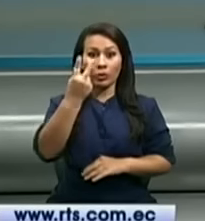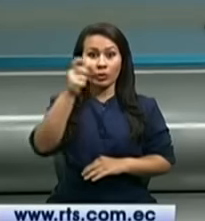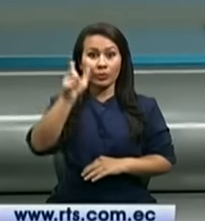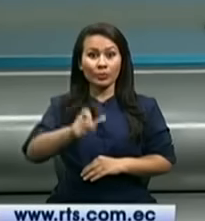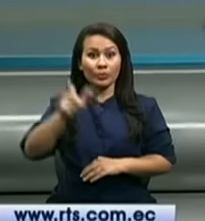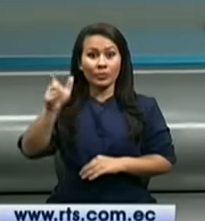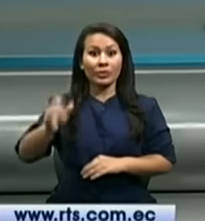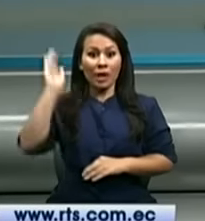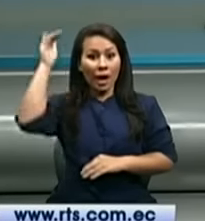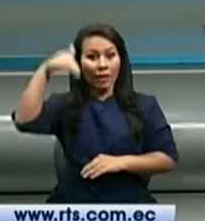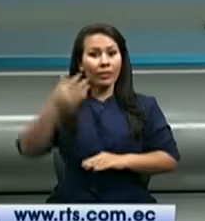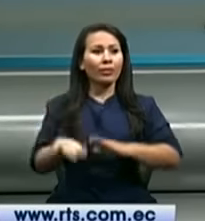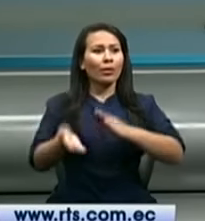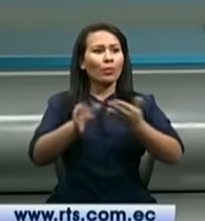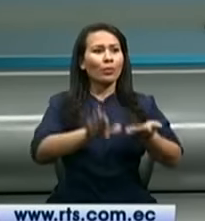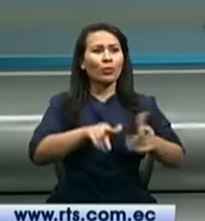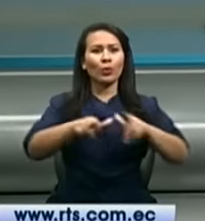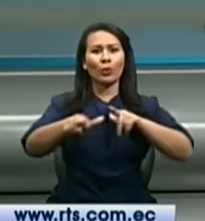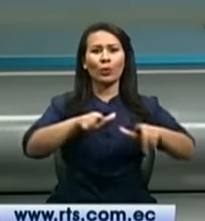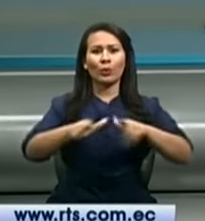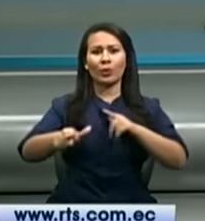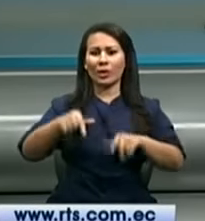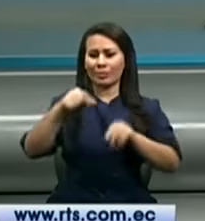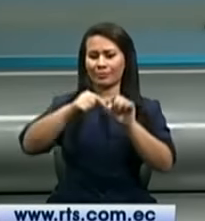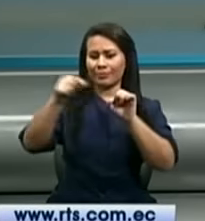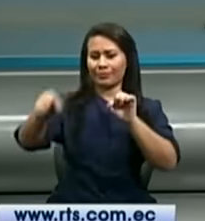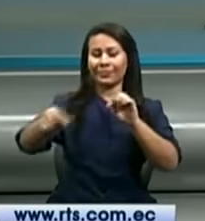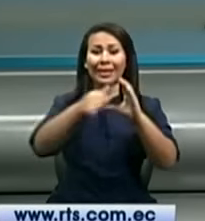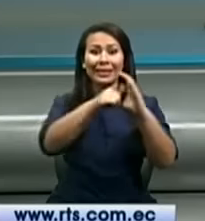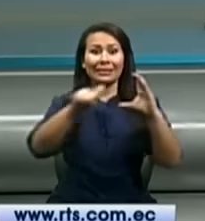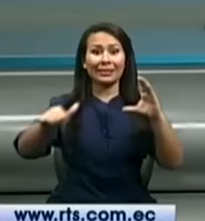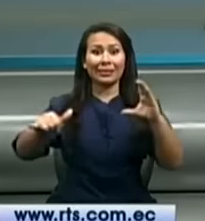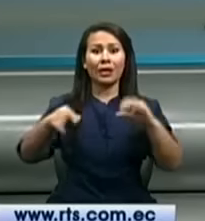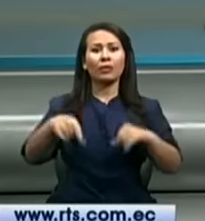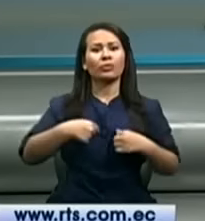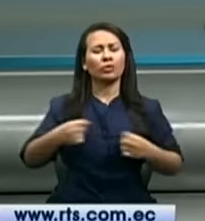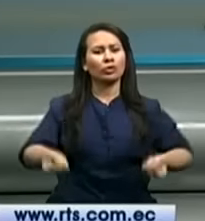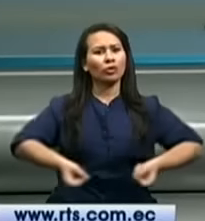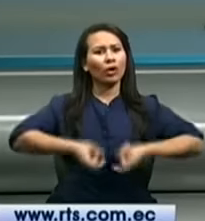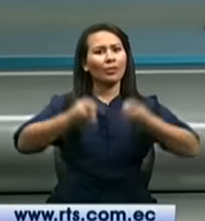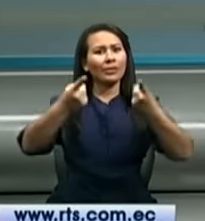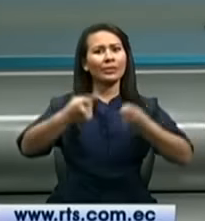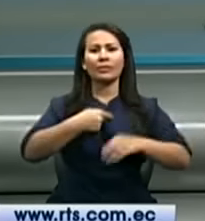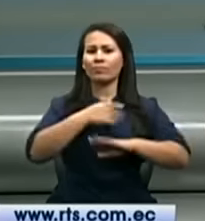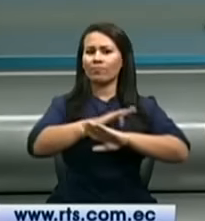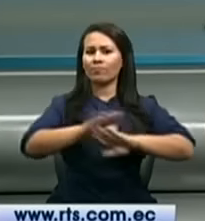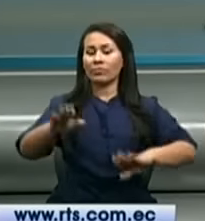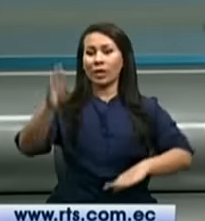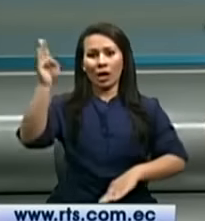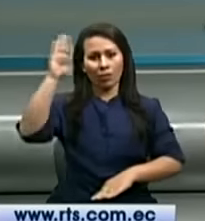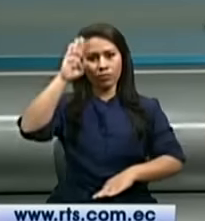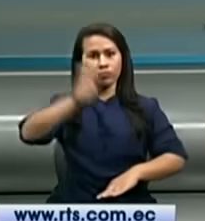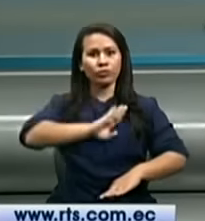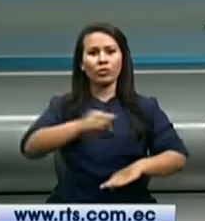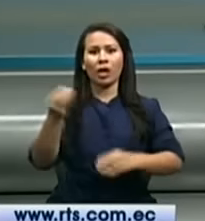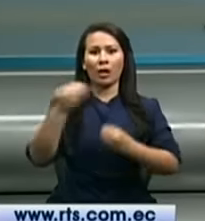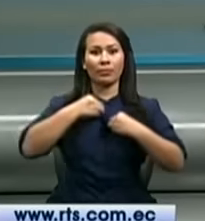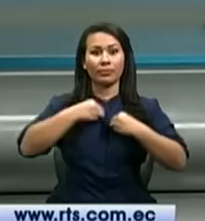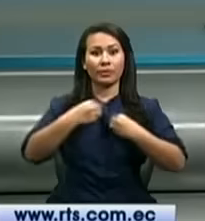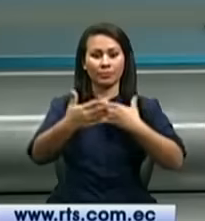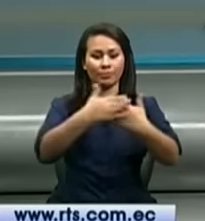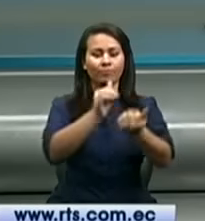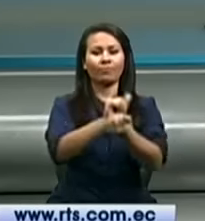hacían turismo en la comuna de Montañita, en la provincia de Santa Elena. Las autoridades confirmaron la detención de los presuntos responsables